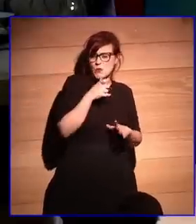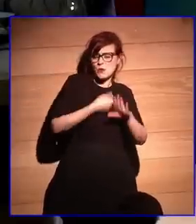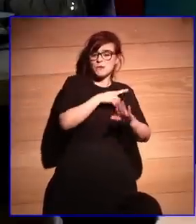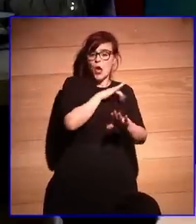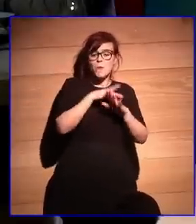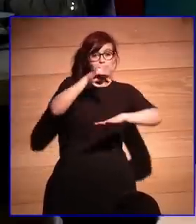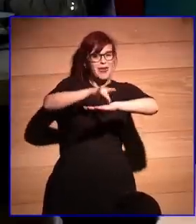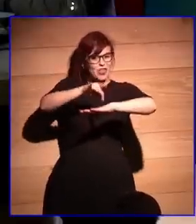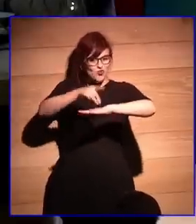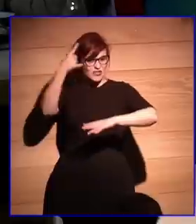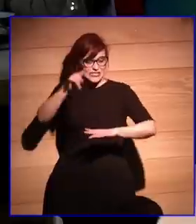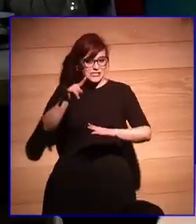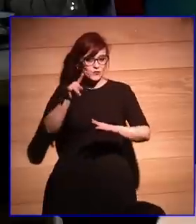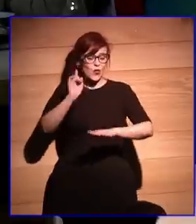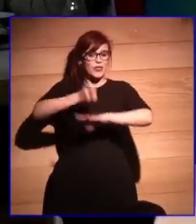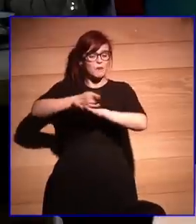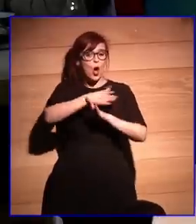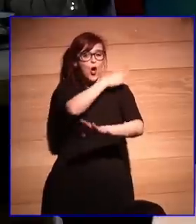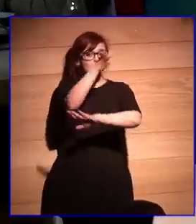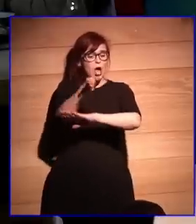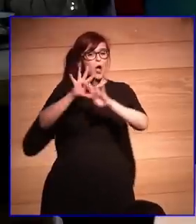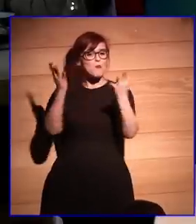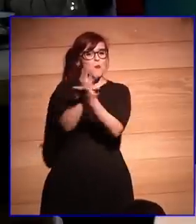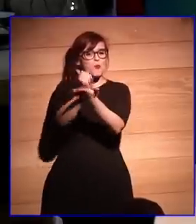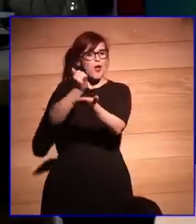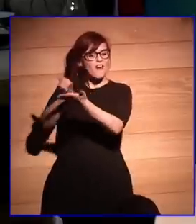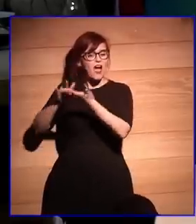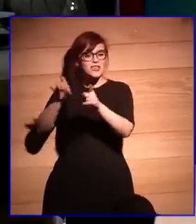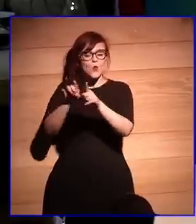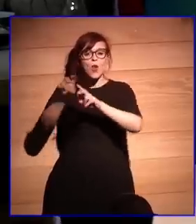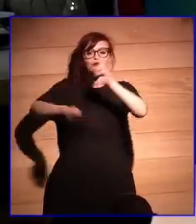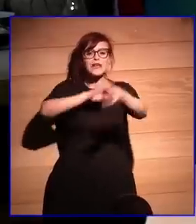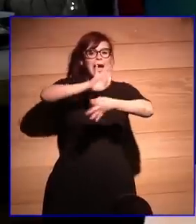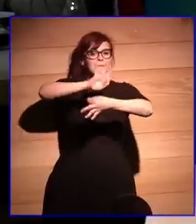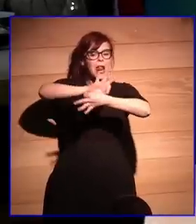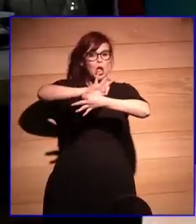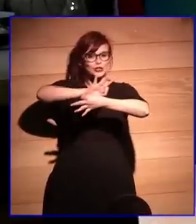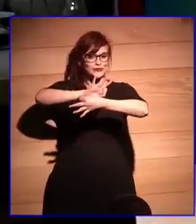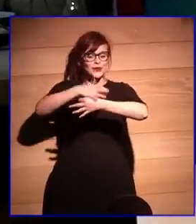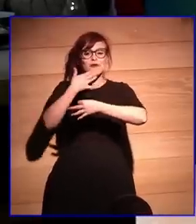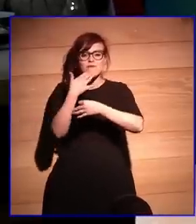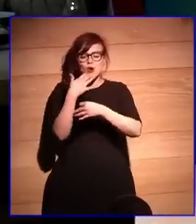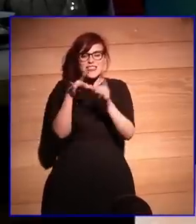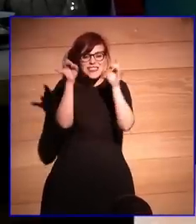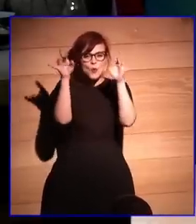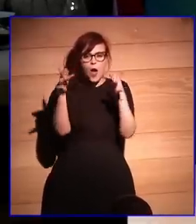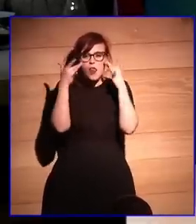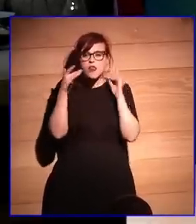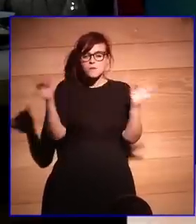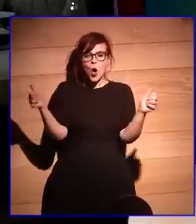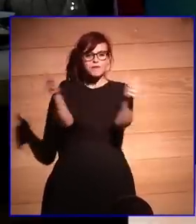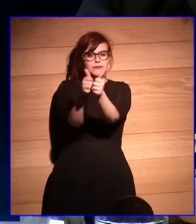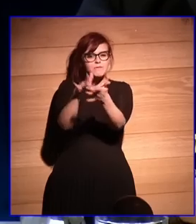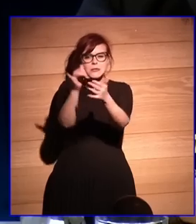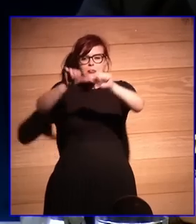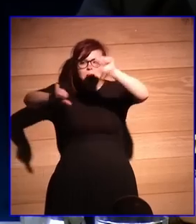cosas espectaculares. Bueno, sabéis que dirigía Auschwitz y hacía experimentos con los. Buscaba gemelos que fueran idénticos para hacer experimentos con